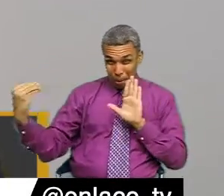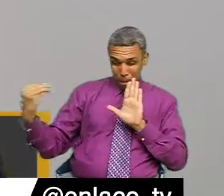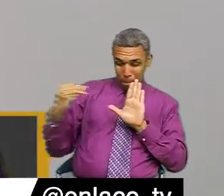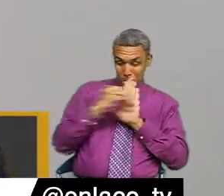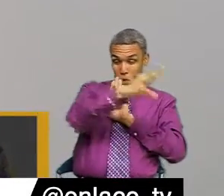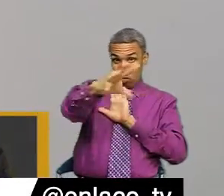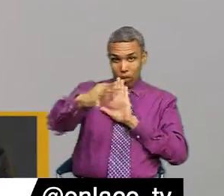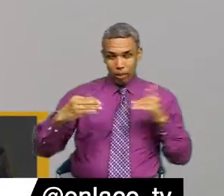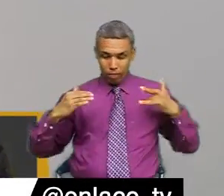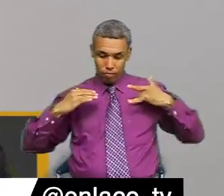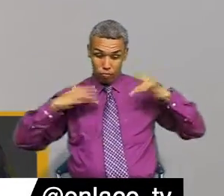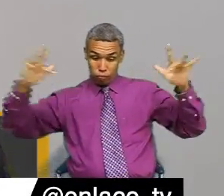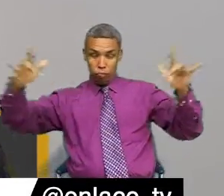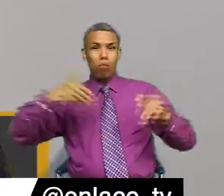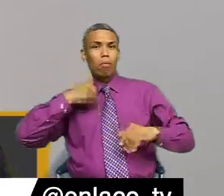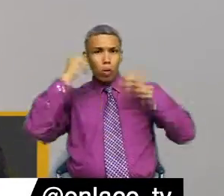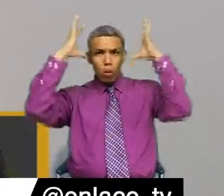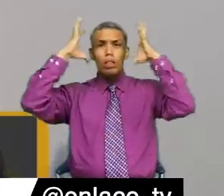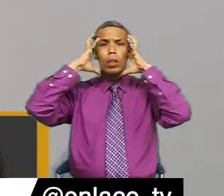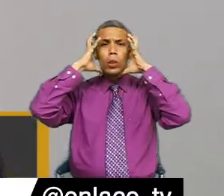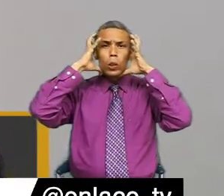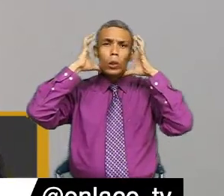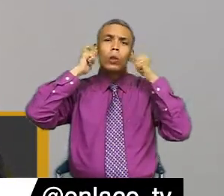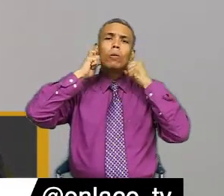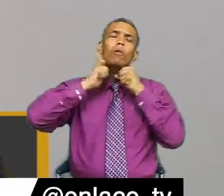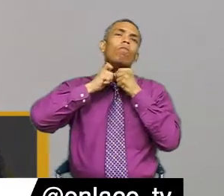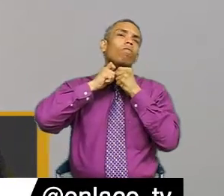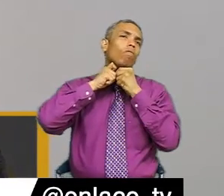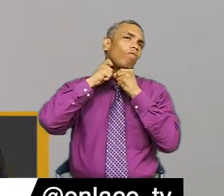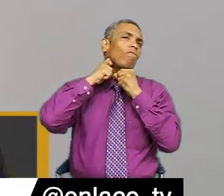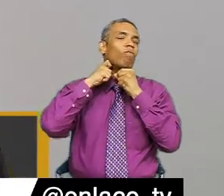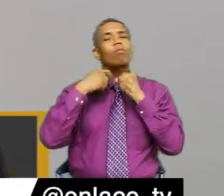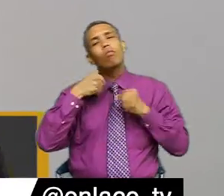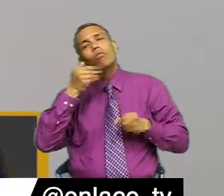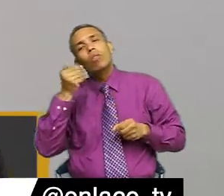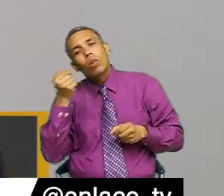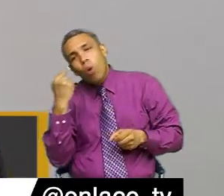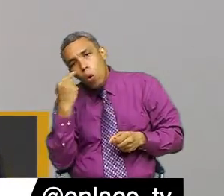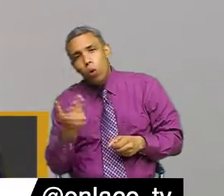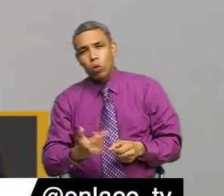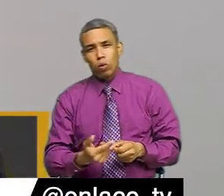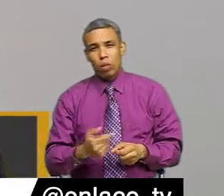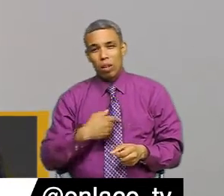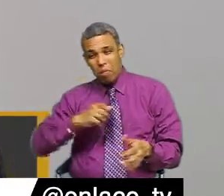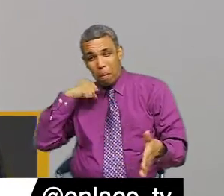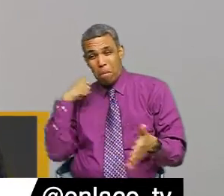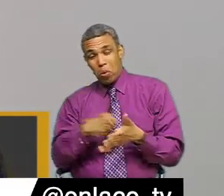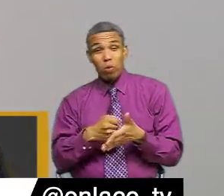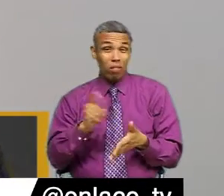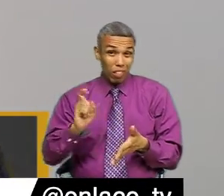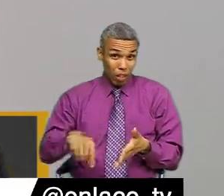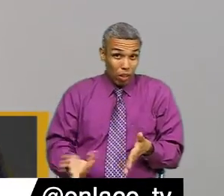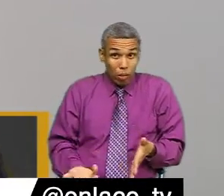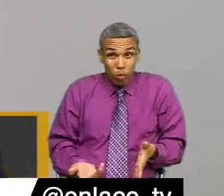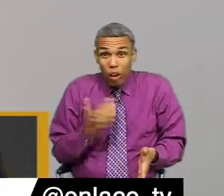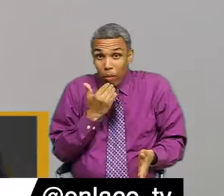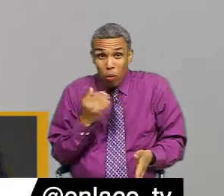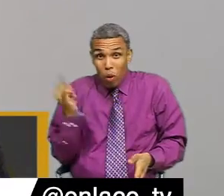prudencia del caso. Hoy le repito, nosotros somos los más vulnerables, no tenemos un chasis que nos proteja. Entonces,